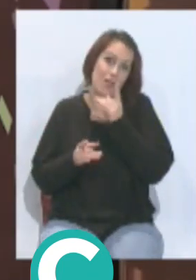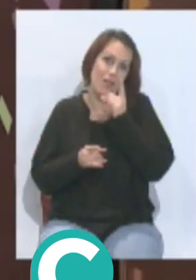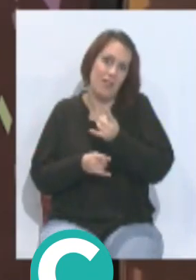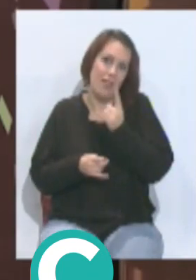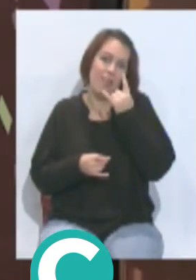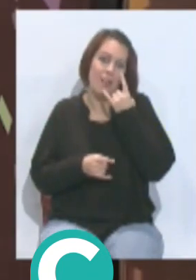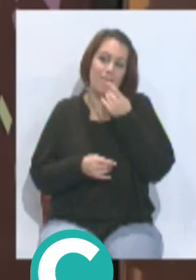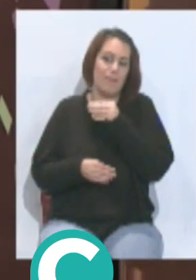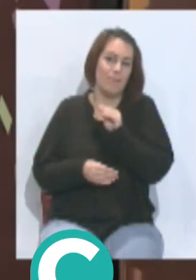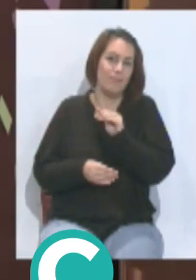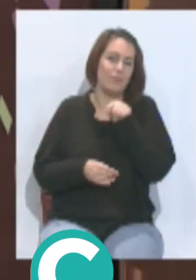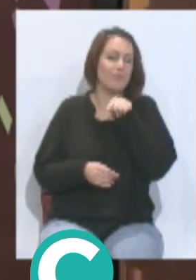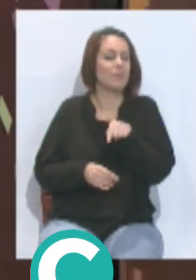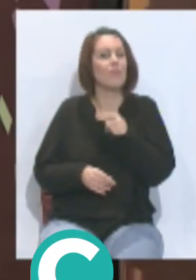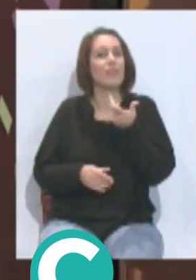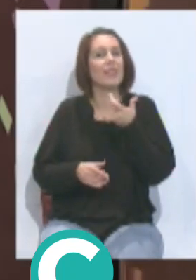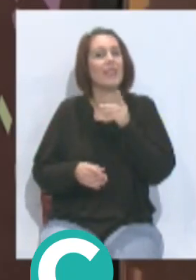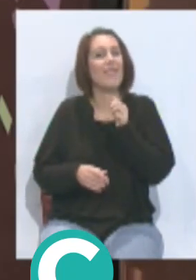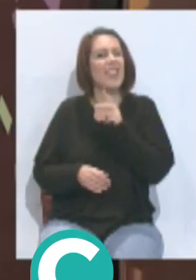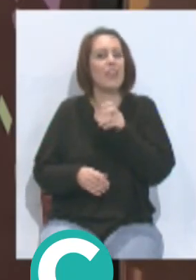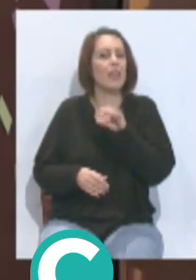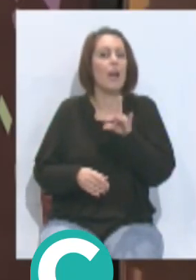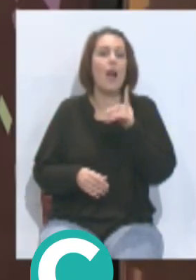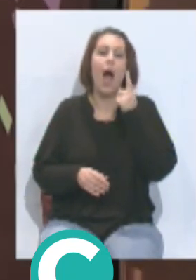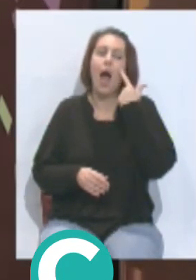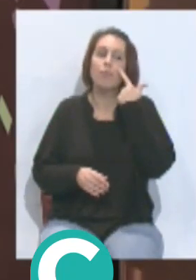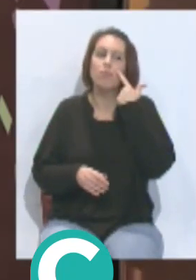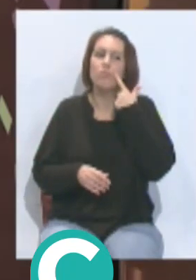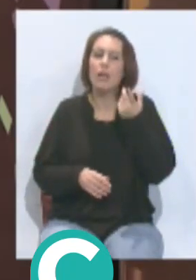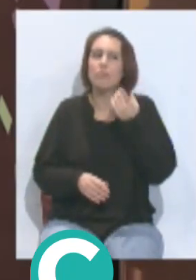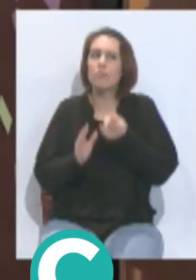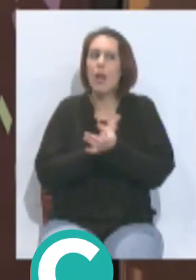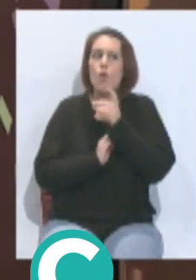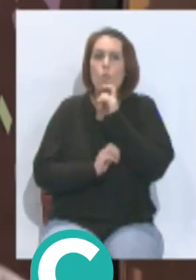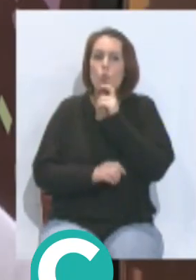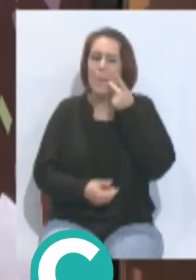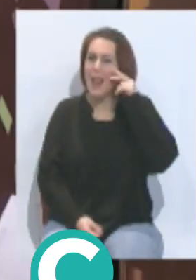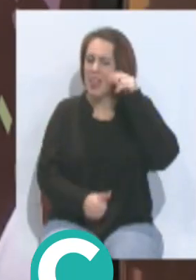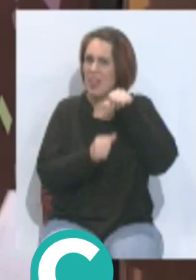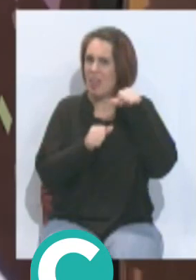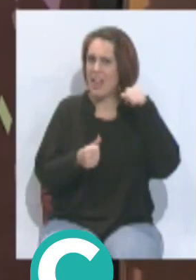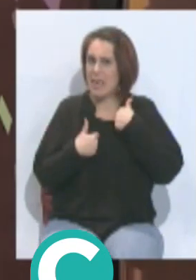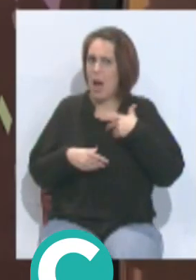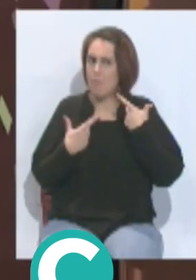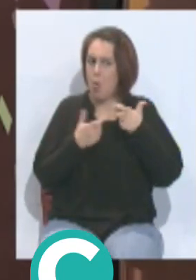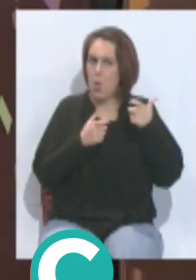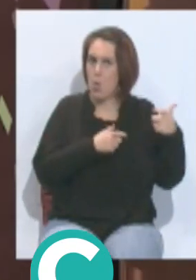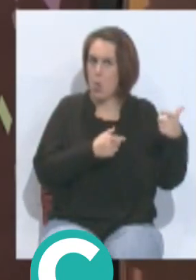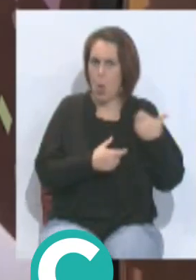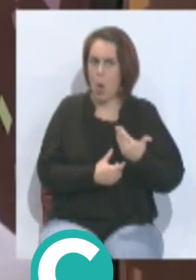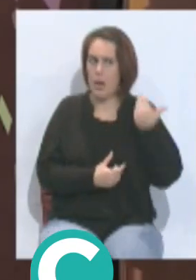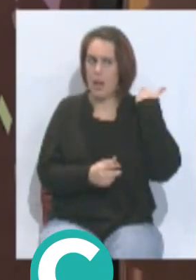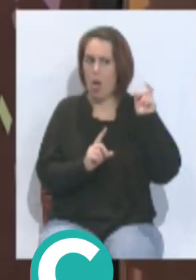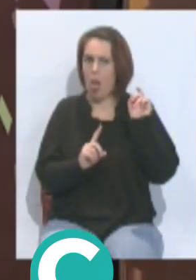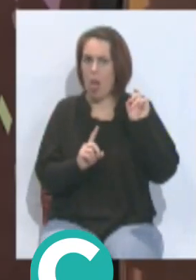Estaba preguntándole aquí a David acerca de cómo surge. Tú ya tenías esa experiencia previa, ¿no?, de esos módulos anteriores, pero bueno,